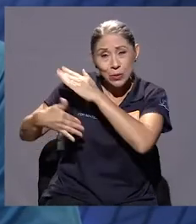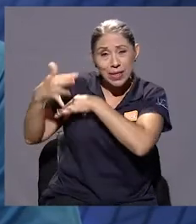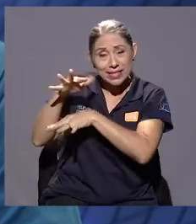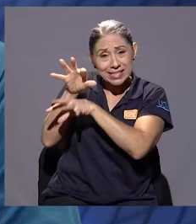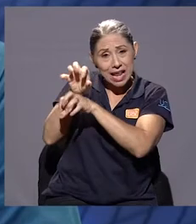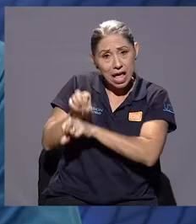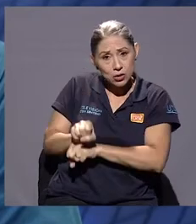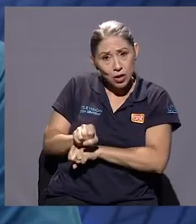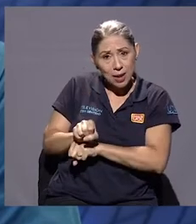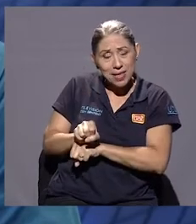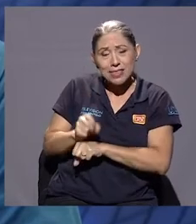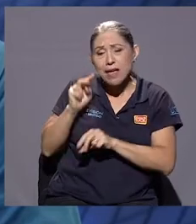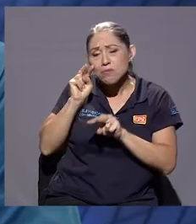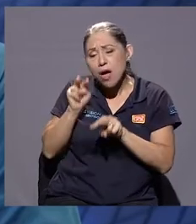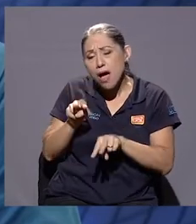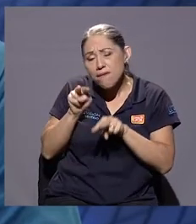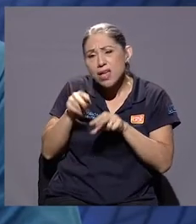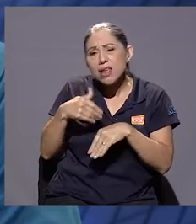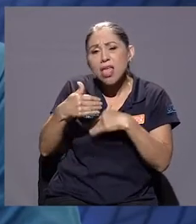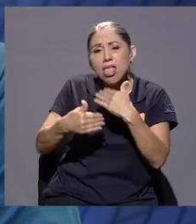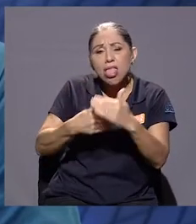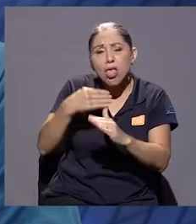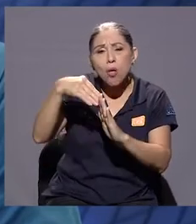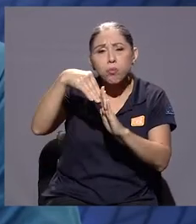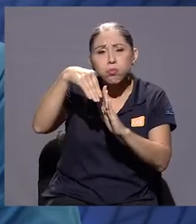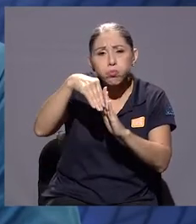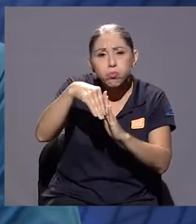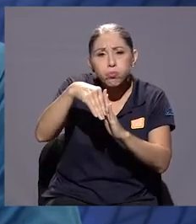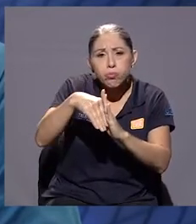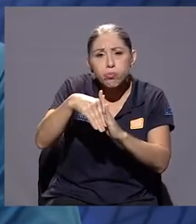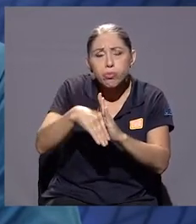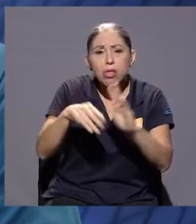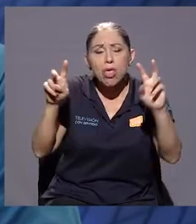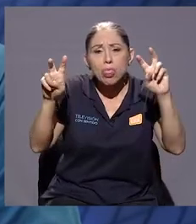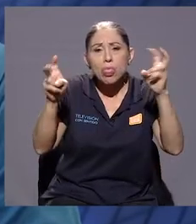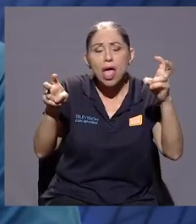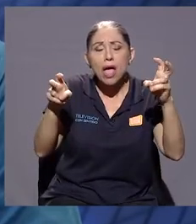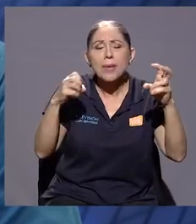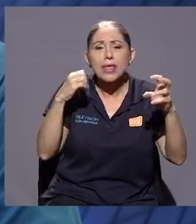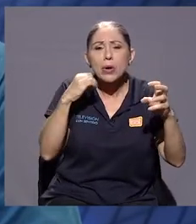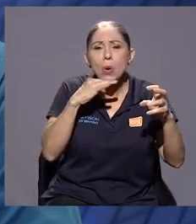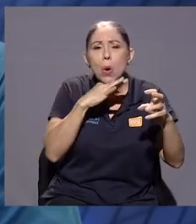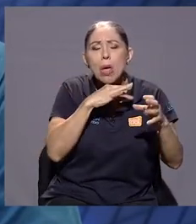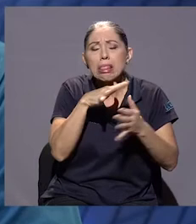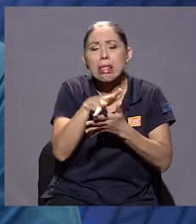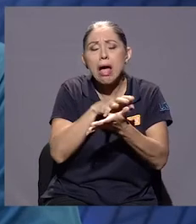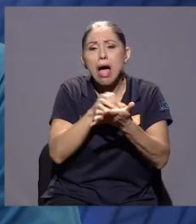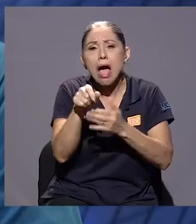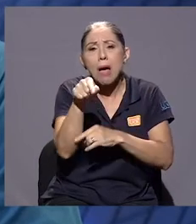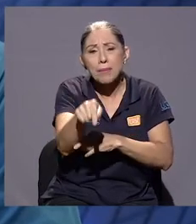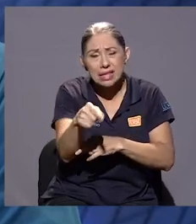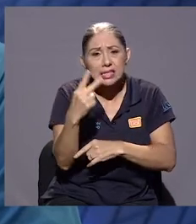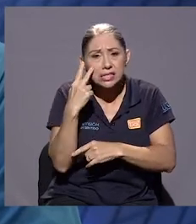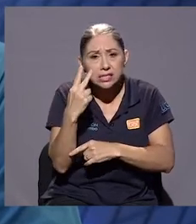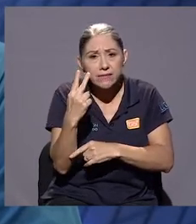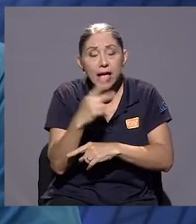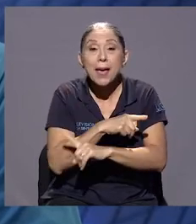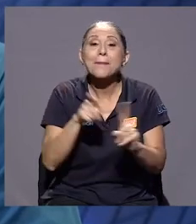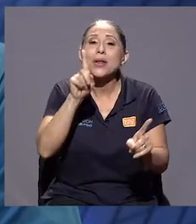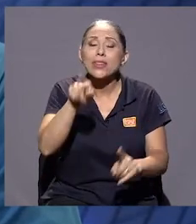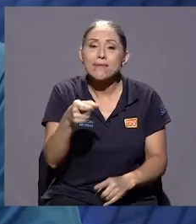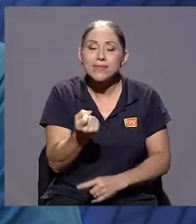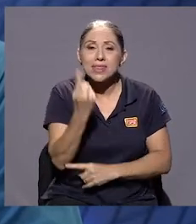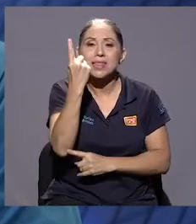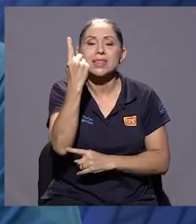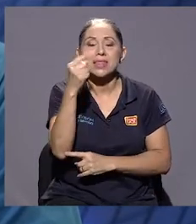deterioro el tema bien la contaminación que quizá hacer lo que más evidencia pero entender que también dentro de